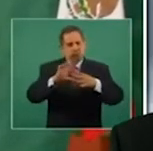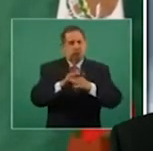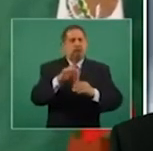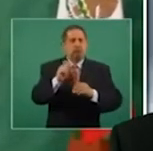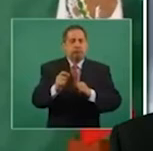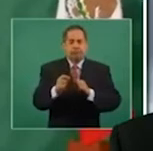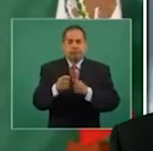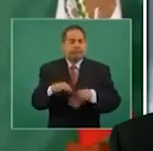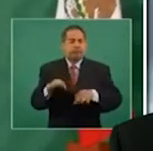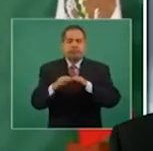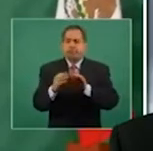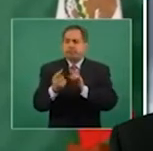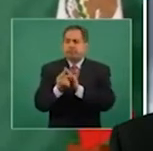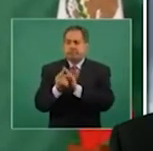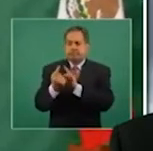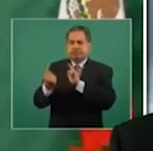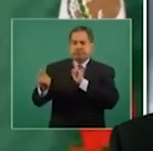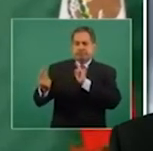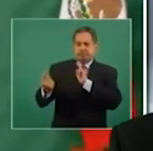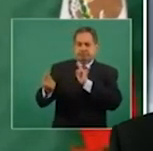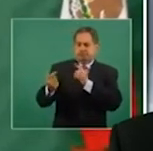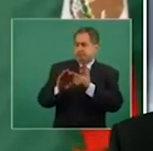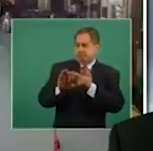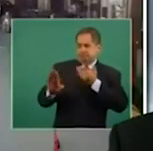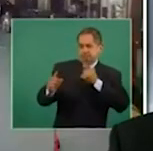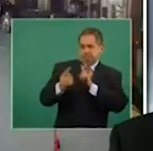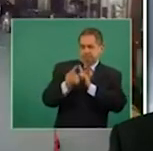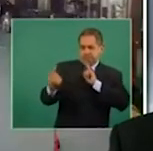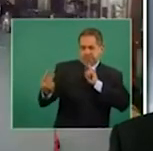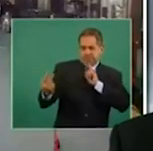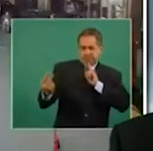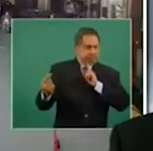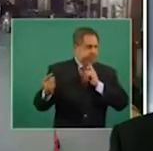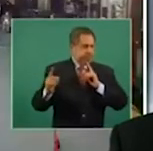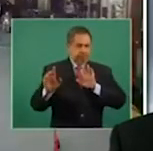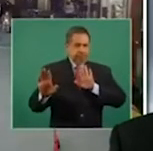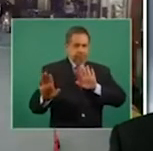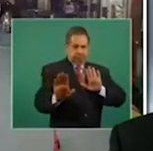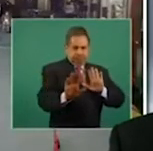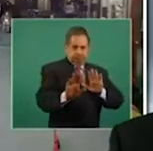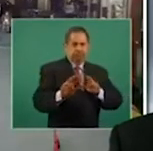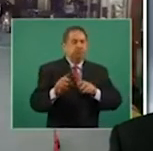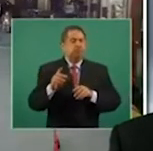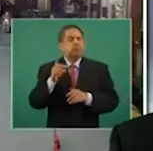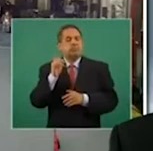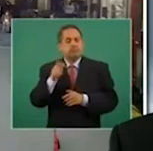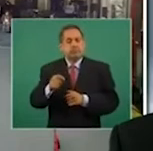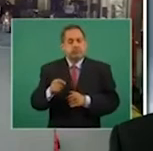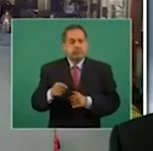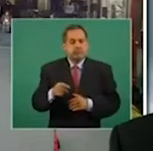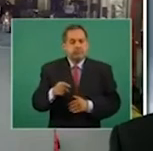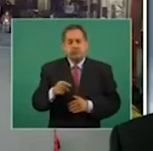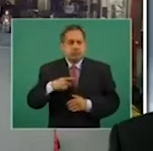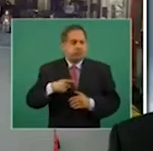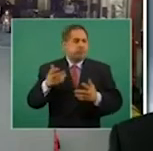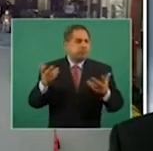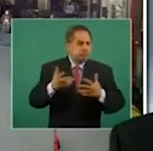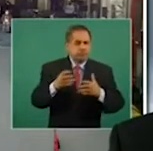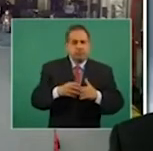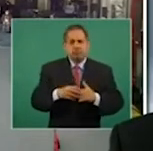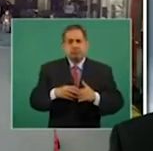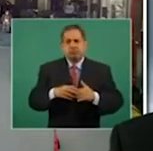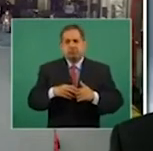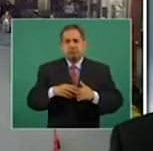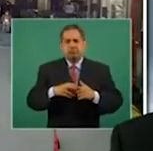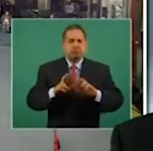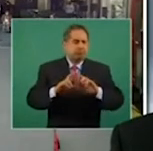gobierno estaría reconsiderando la posibilidad de que se instaure de manera obligatoria como una de